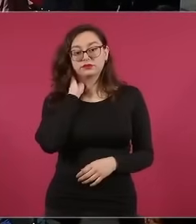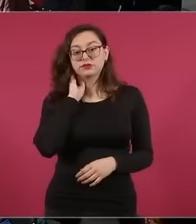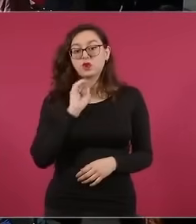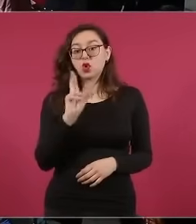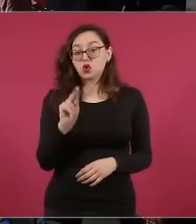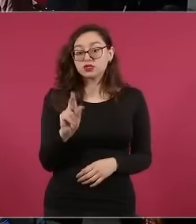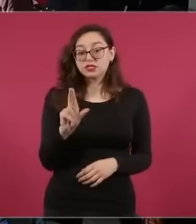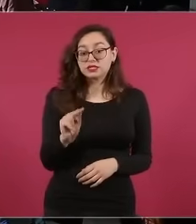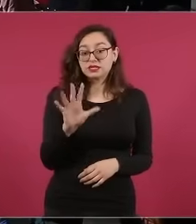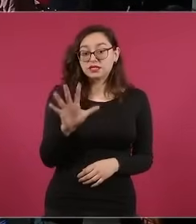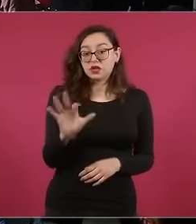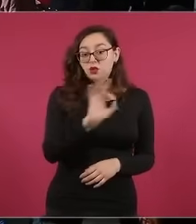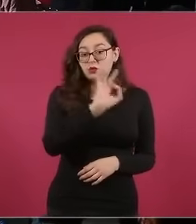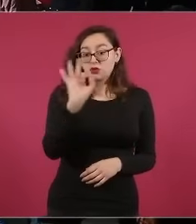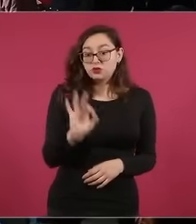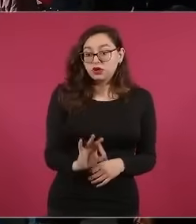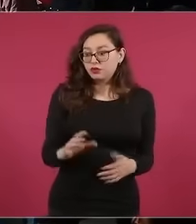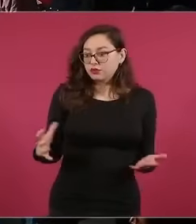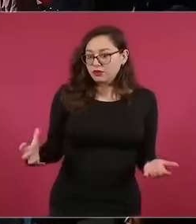85%. ¿Y